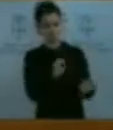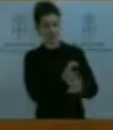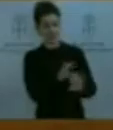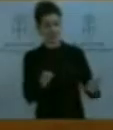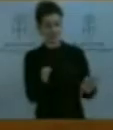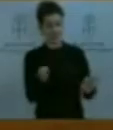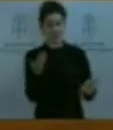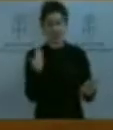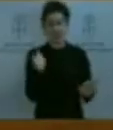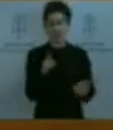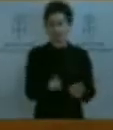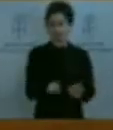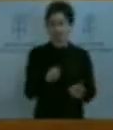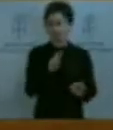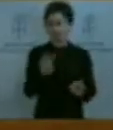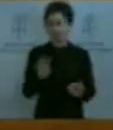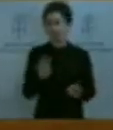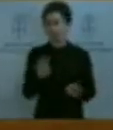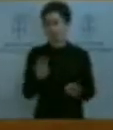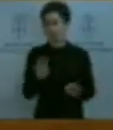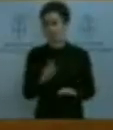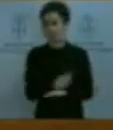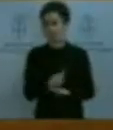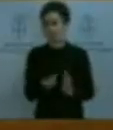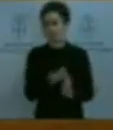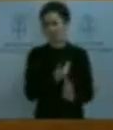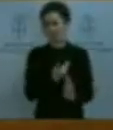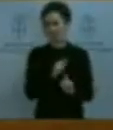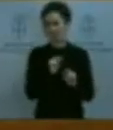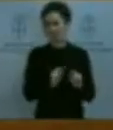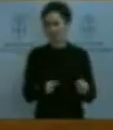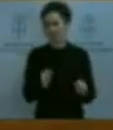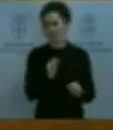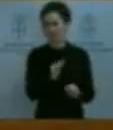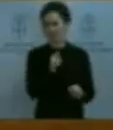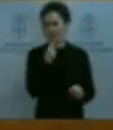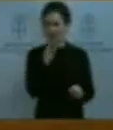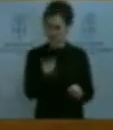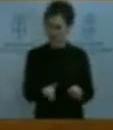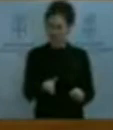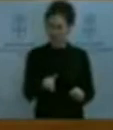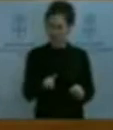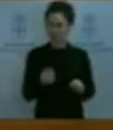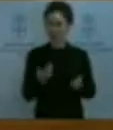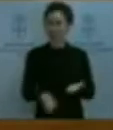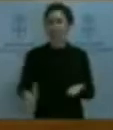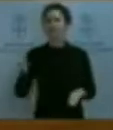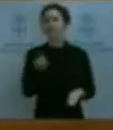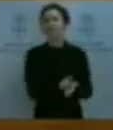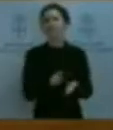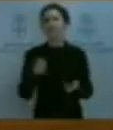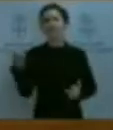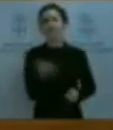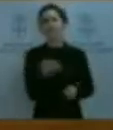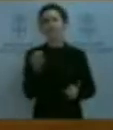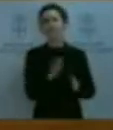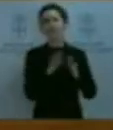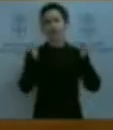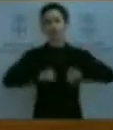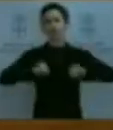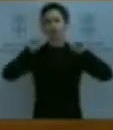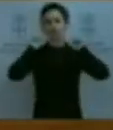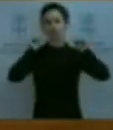cual es fenómeno, usted ya dice que sí, había que volver al pacto educativo y está bien y lo suscribo, al igual que